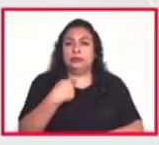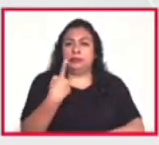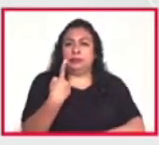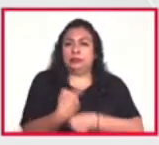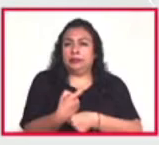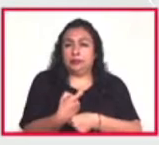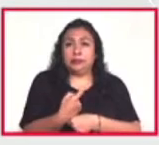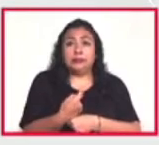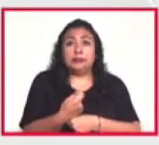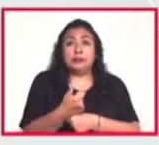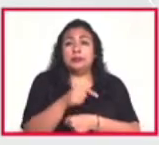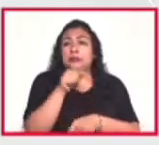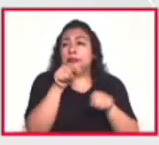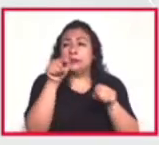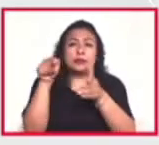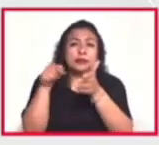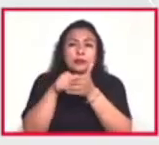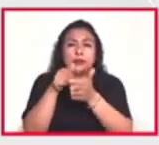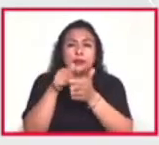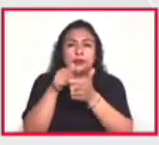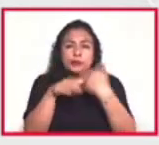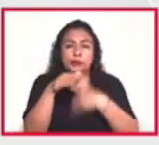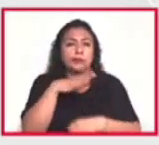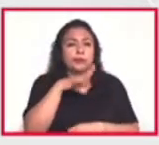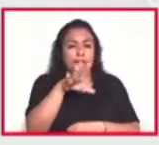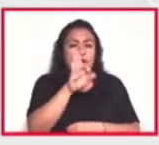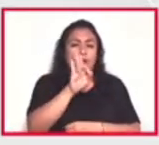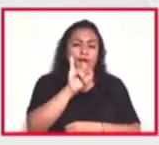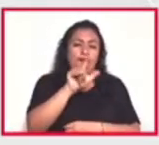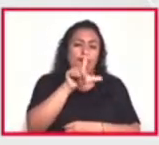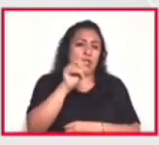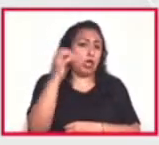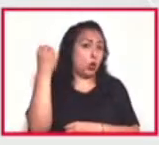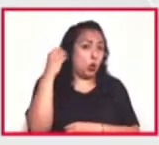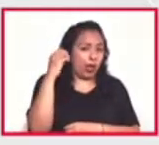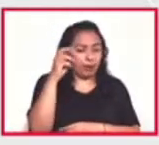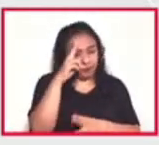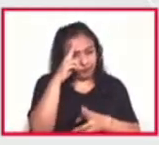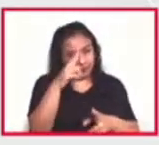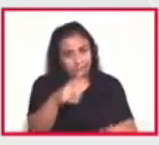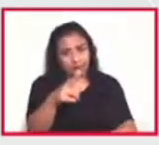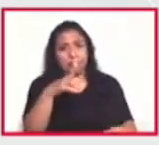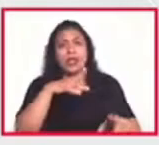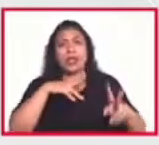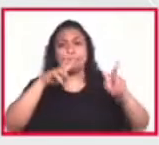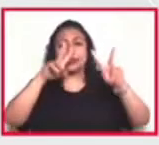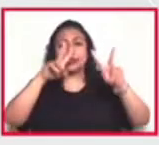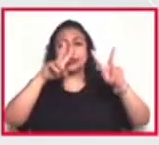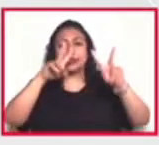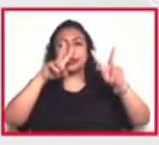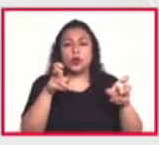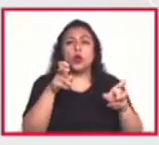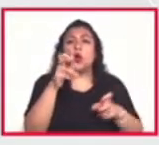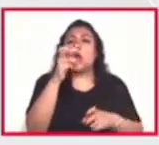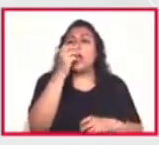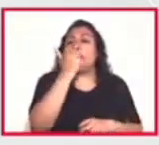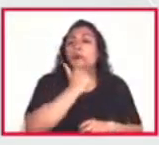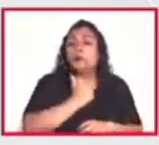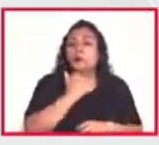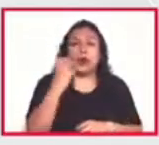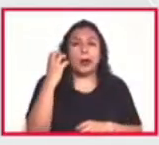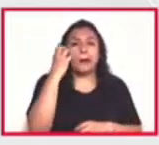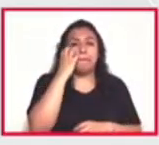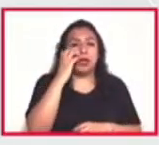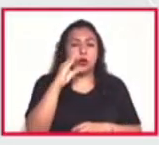están... La Feria Internacional del Libro de Oaxaca rindió homenaje bajo el título Azúcar Amargo 90 años a